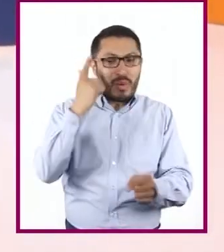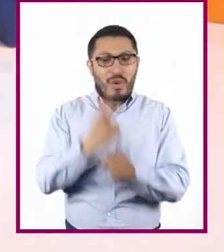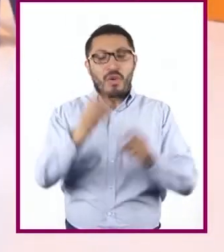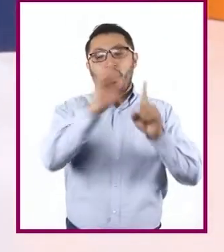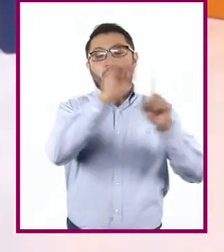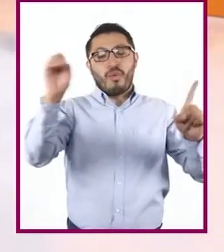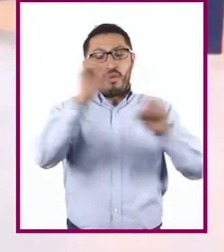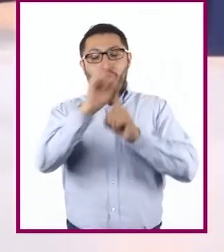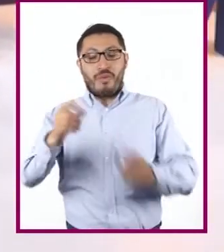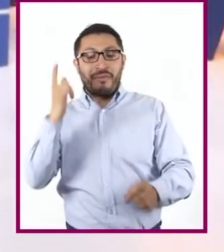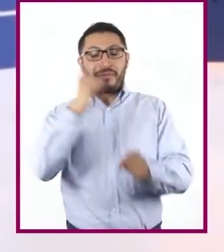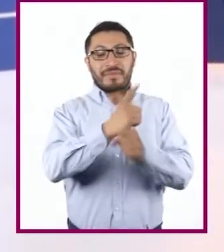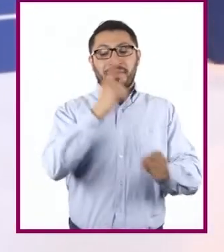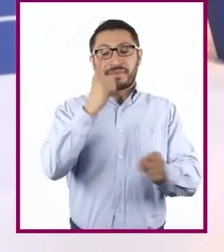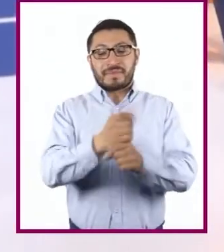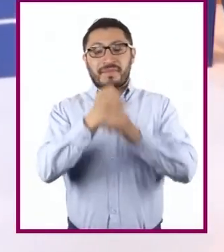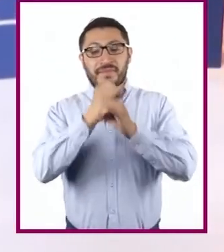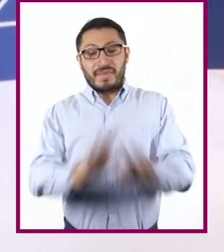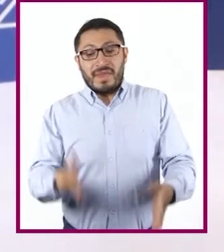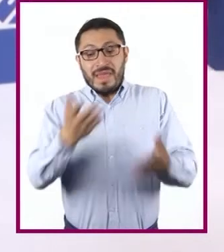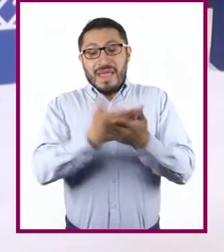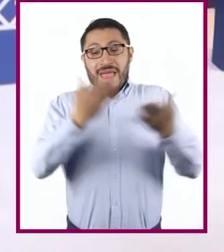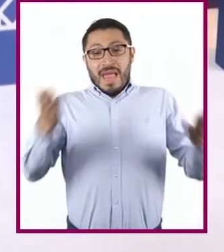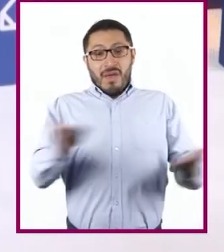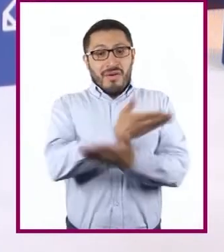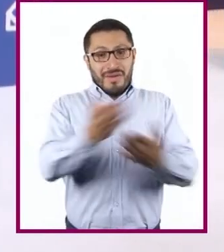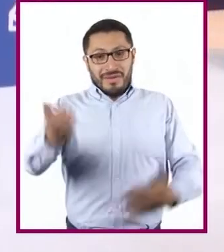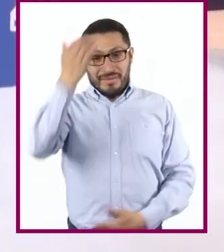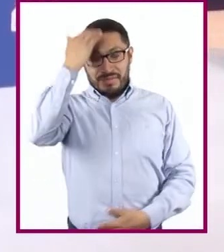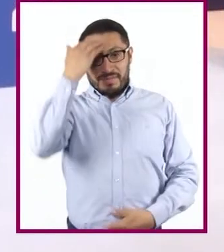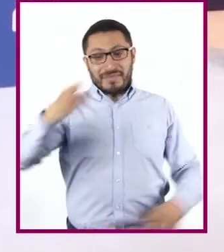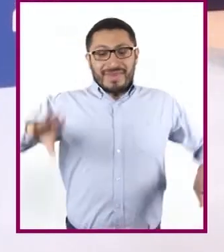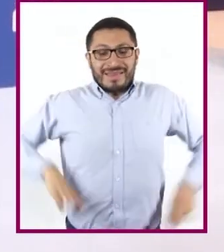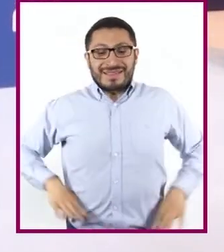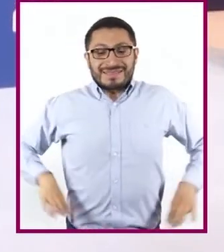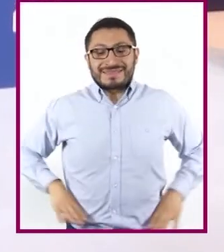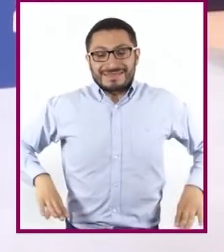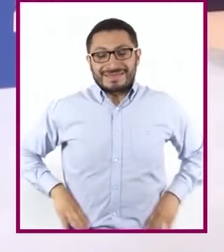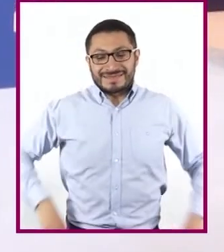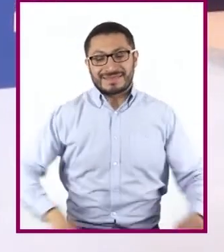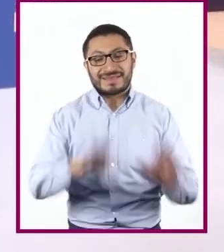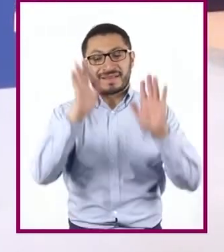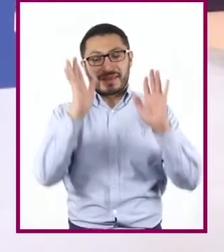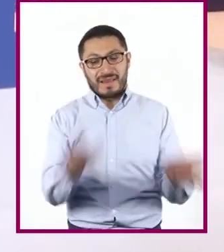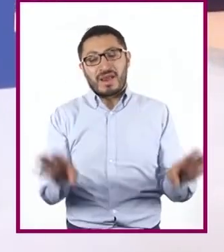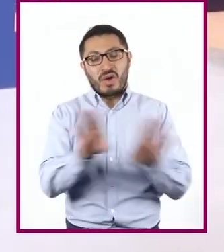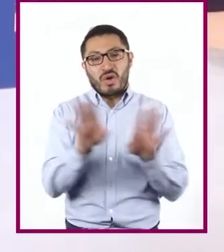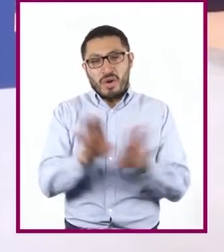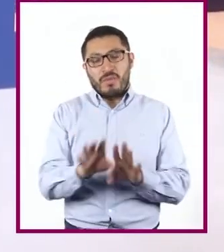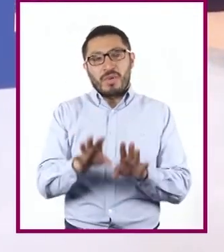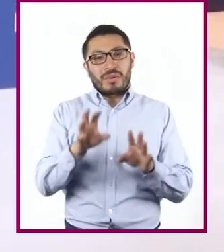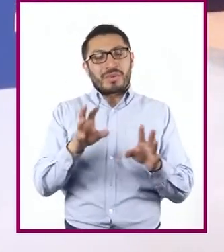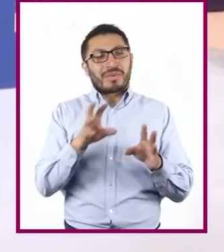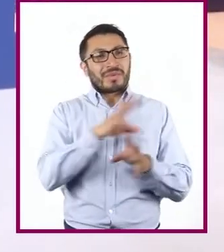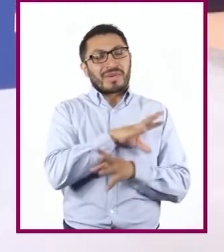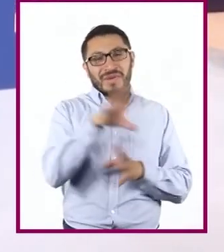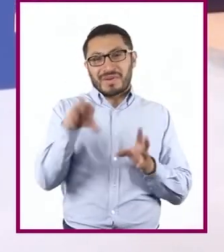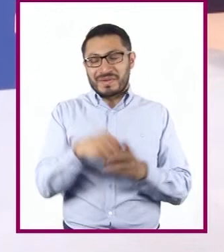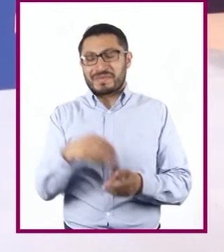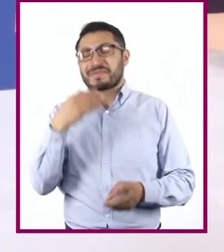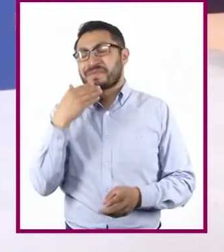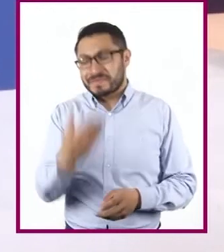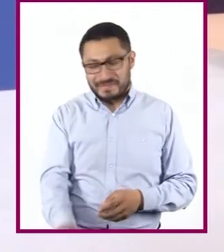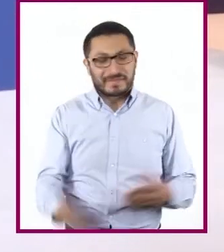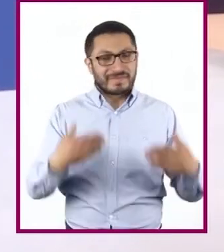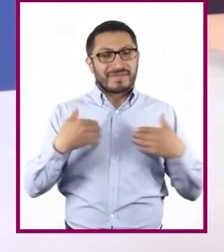la información. Ahora que conocen todas las características, podemos completar el rompecabezas y descubrir de